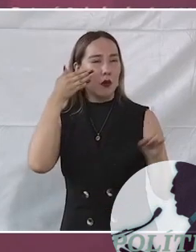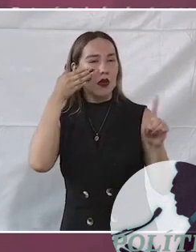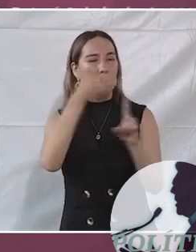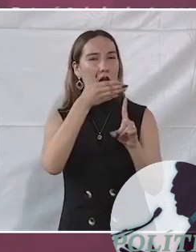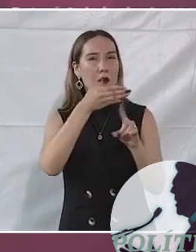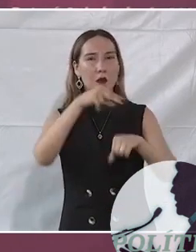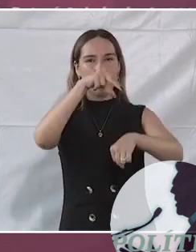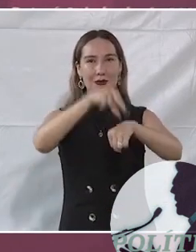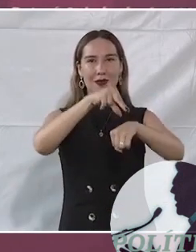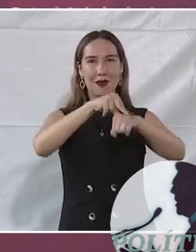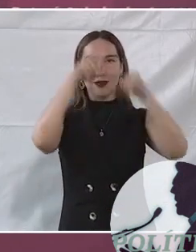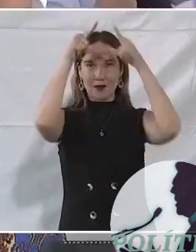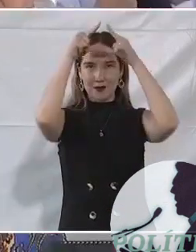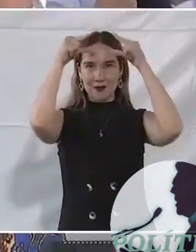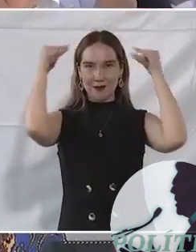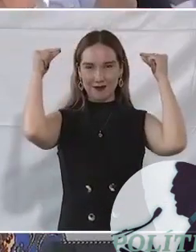y medicina.